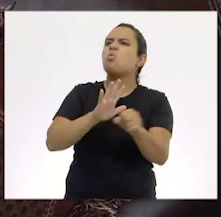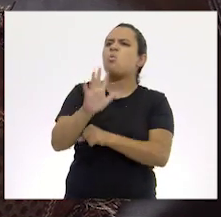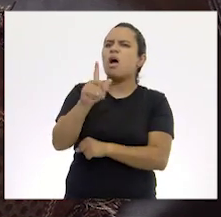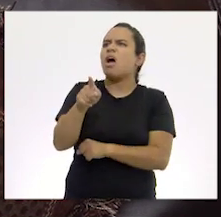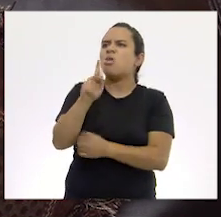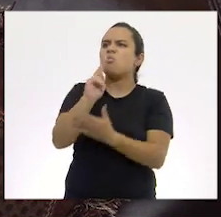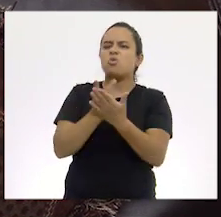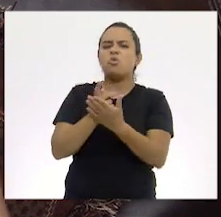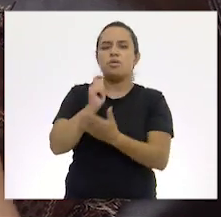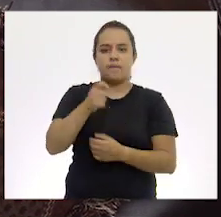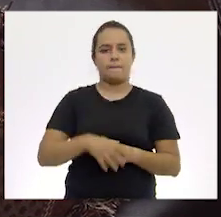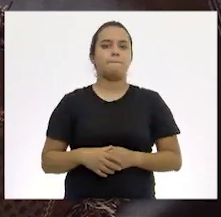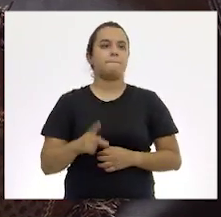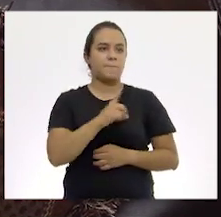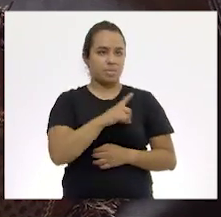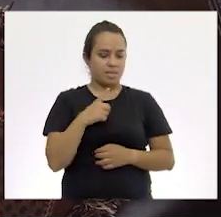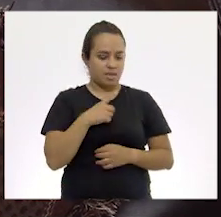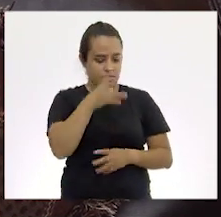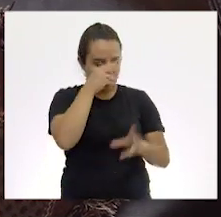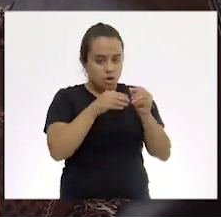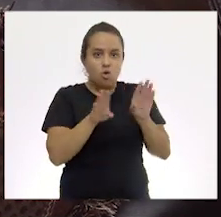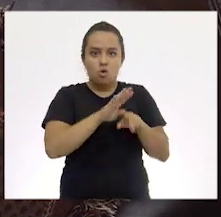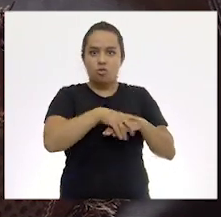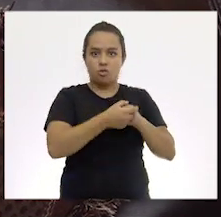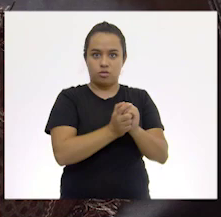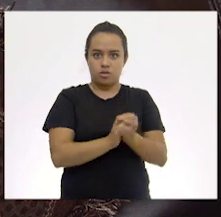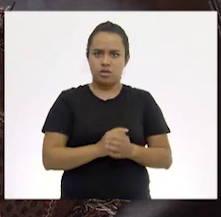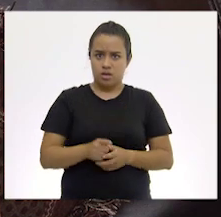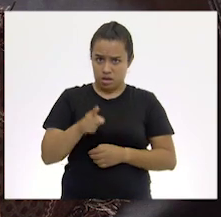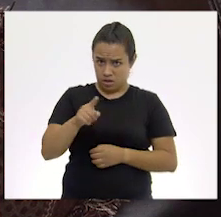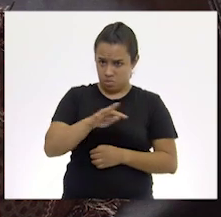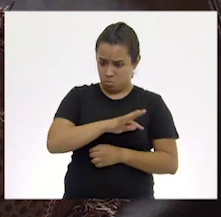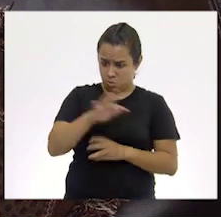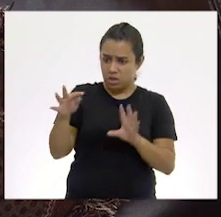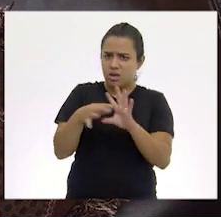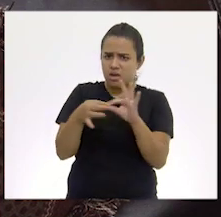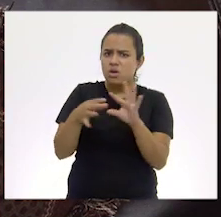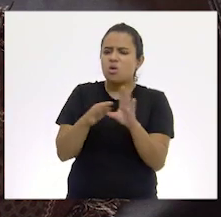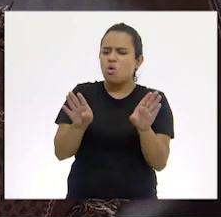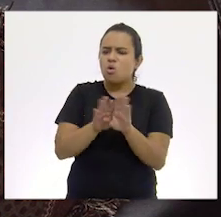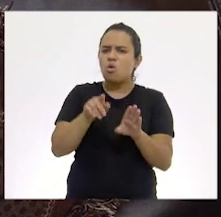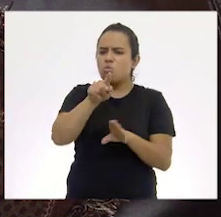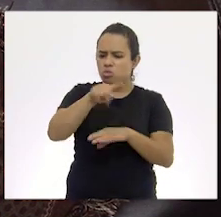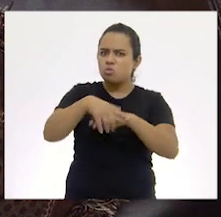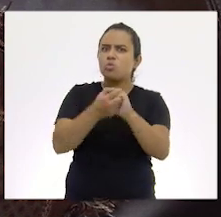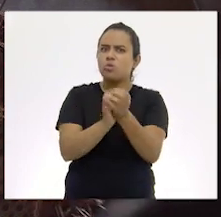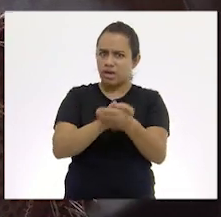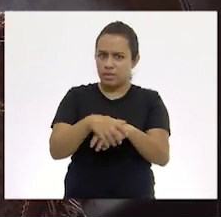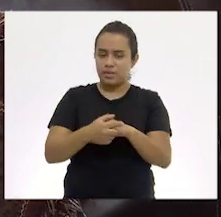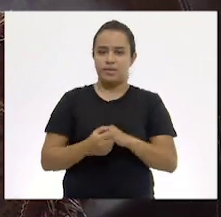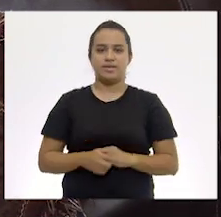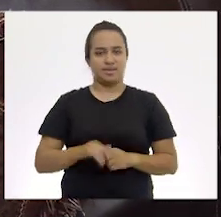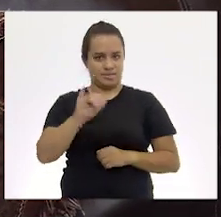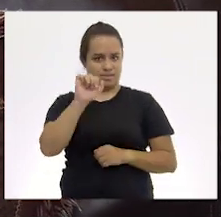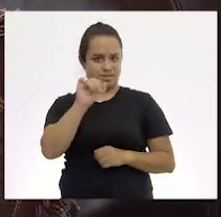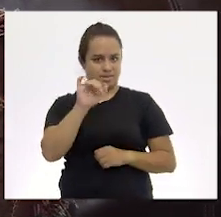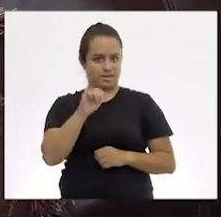programa? Lavarse las manos. Ah, ¿y me puedes decir unos pasos de cómo se debe lavar las manos?